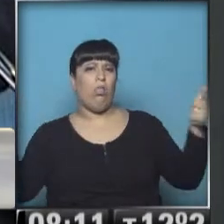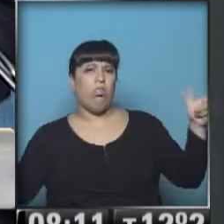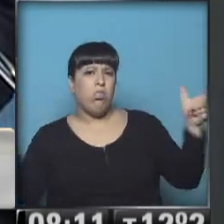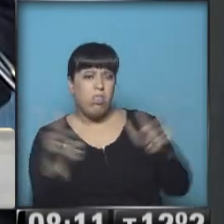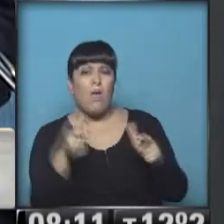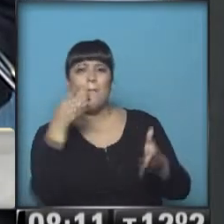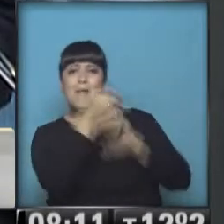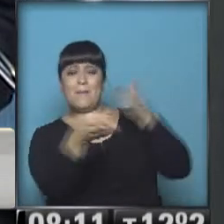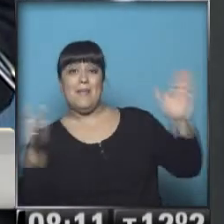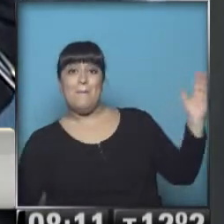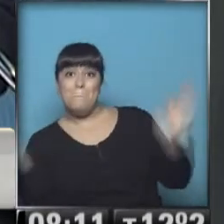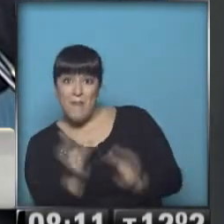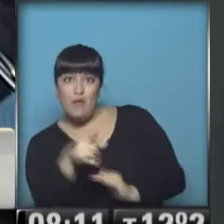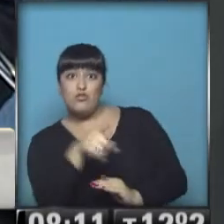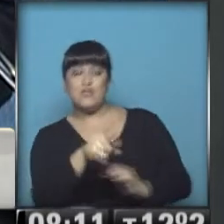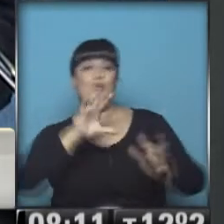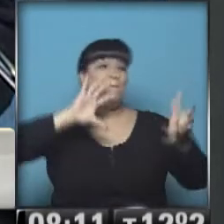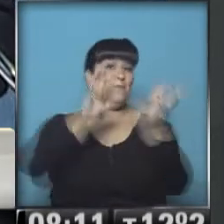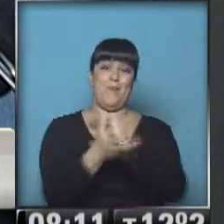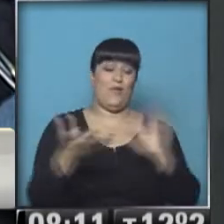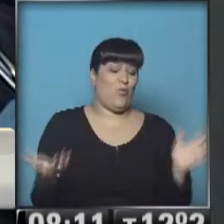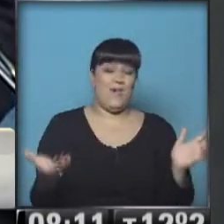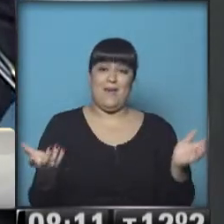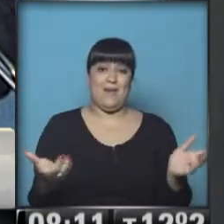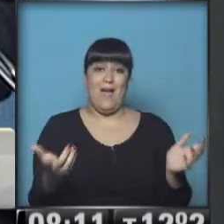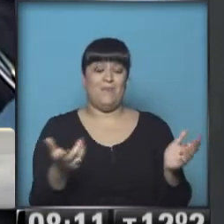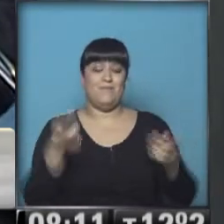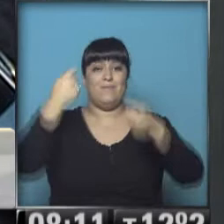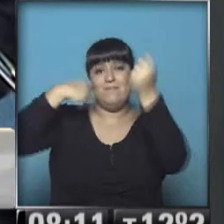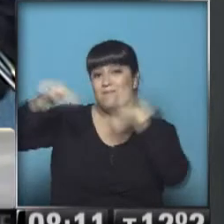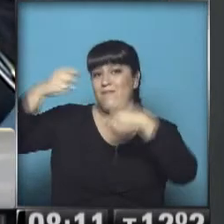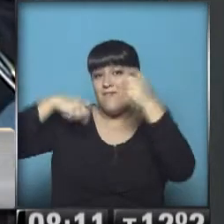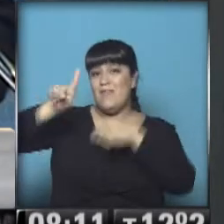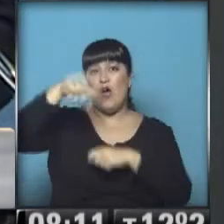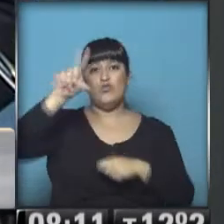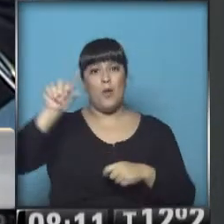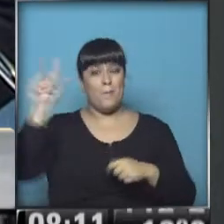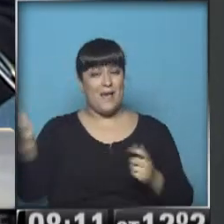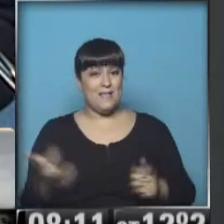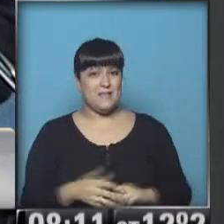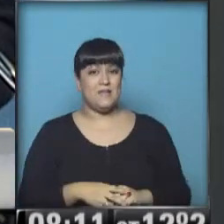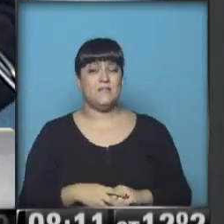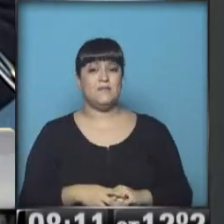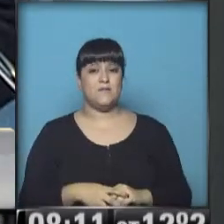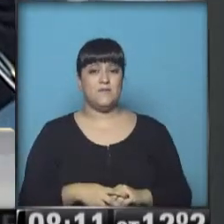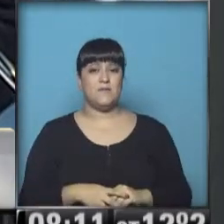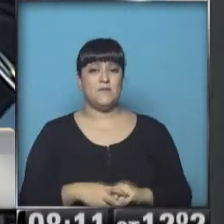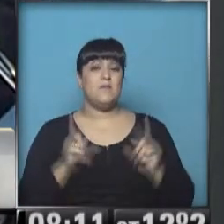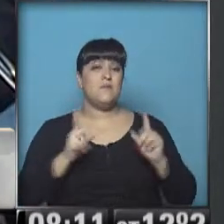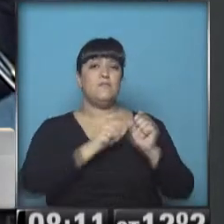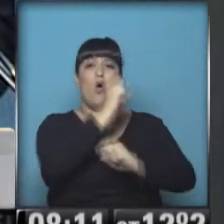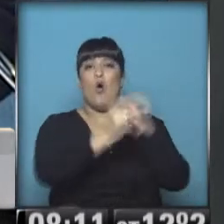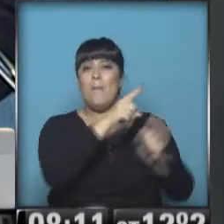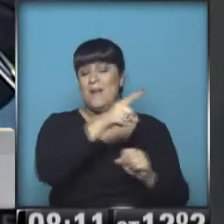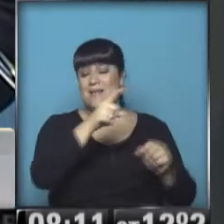obviamente afecta a su nivel de importaciones y el influjo de crecimiento de los parámetros de su propia economía